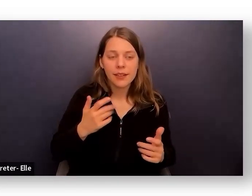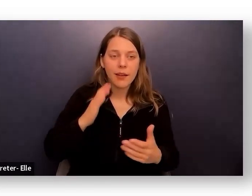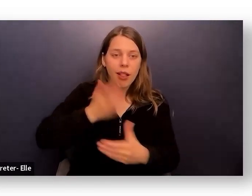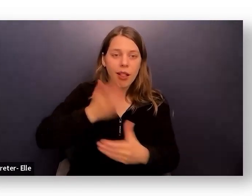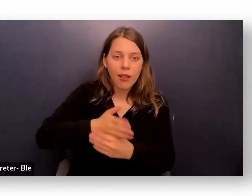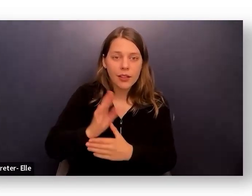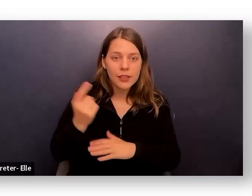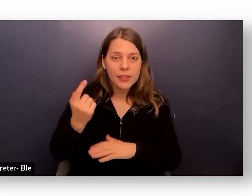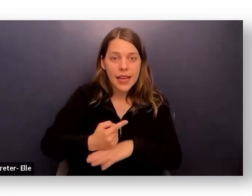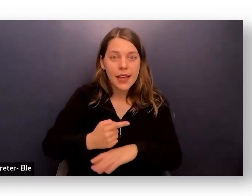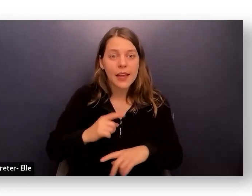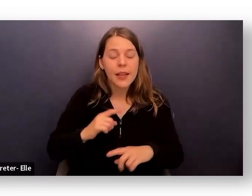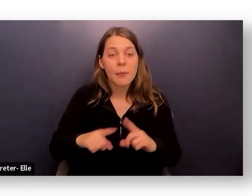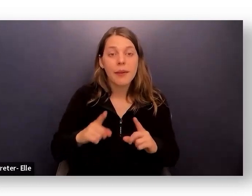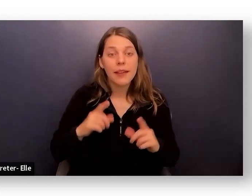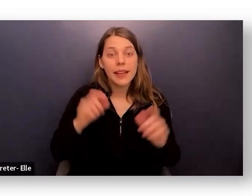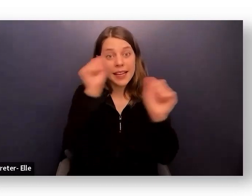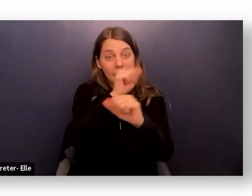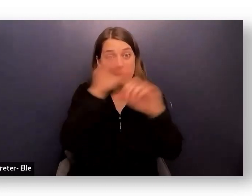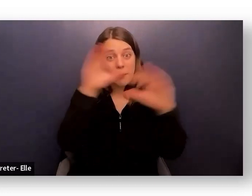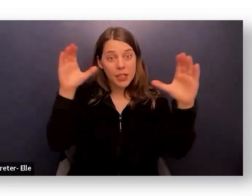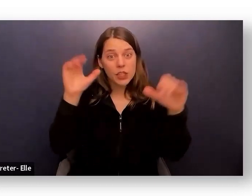Entonces yo sé que por supuesto inconvenientes,